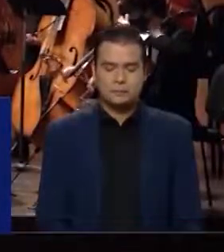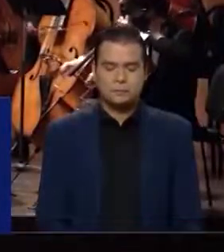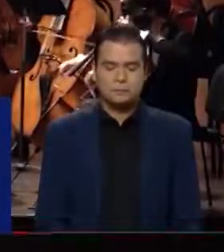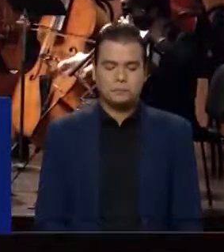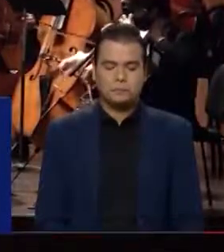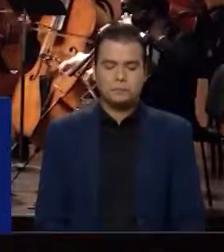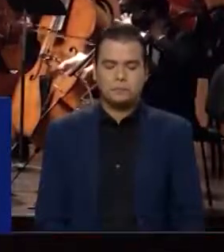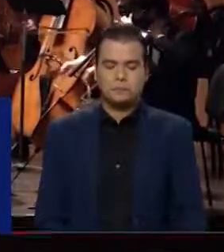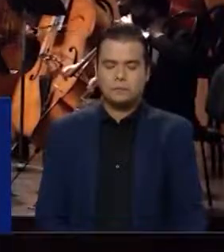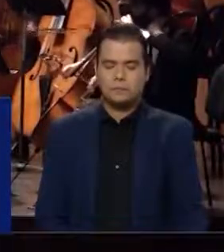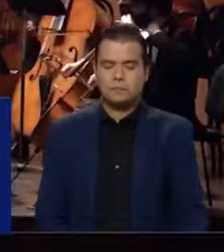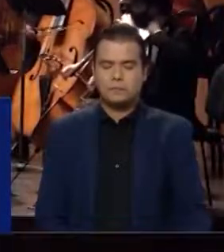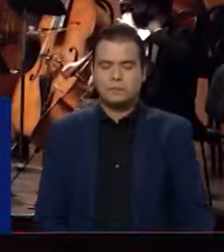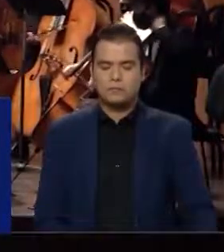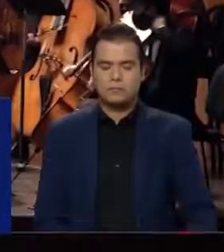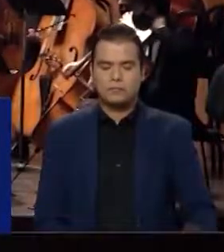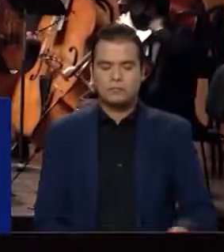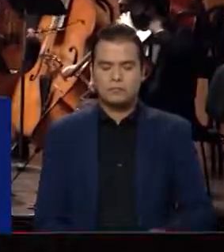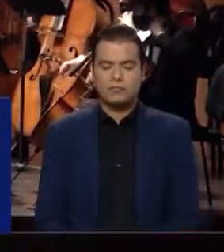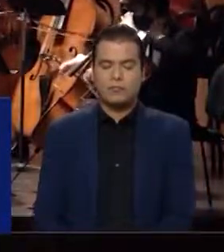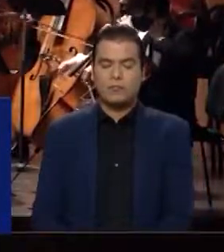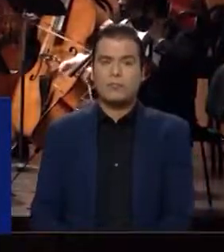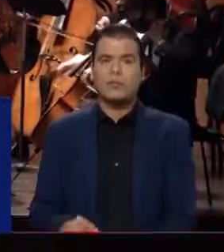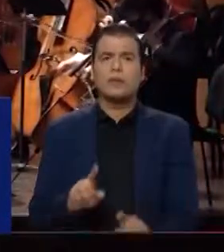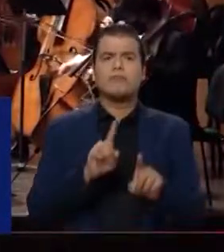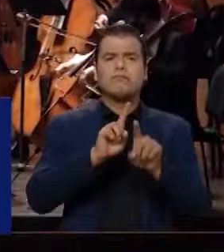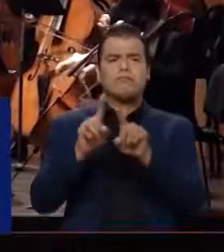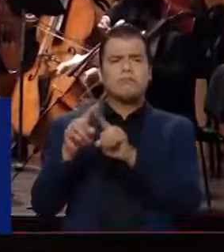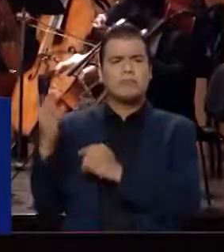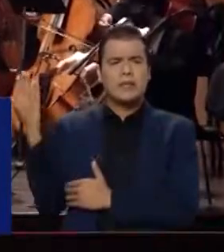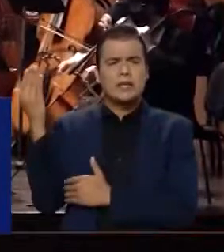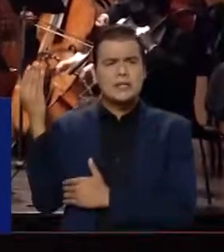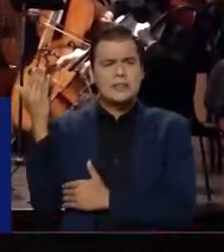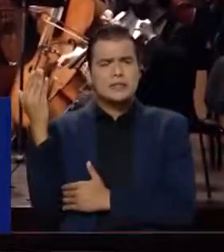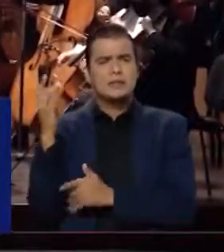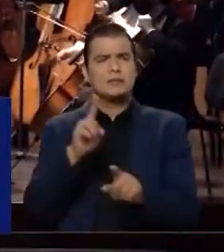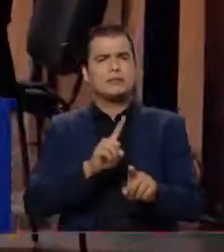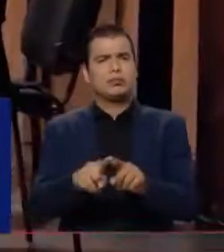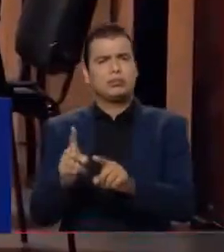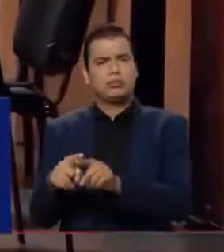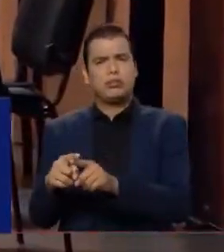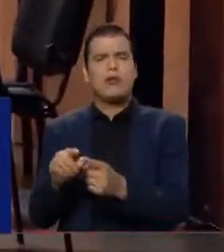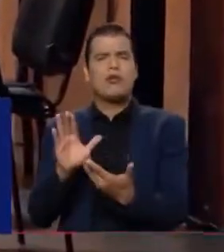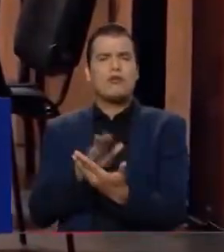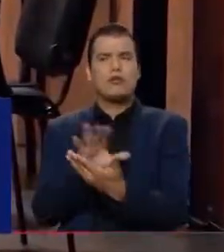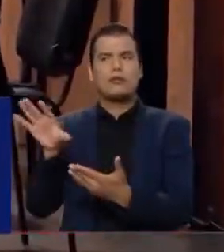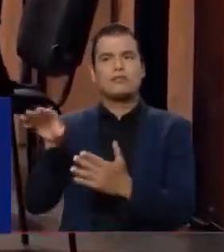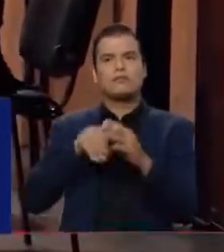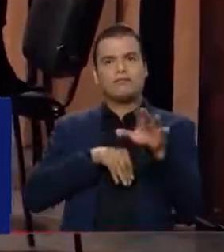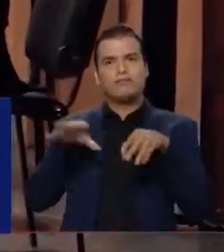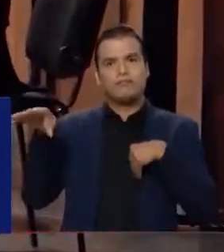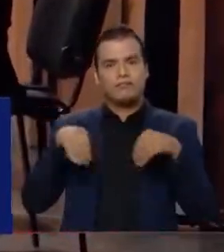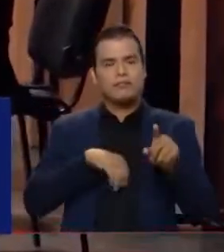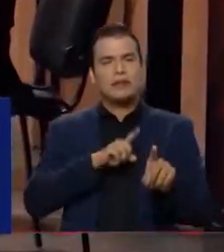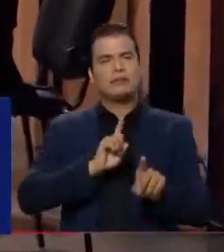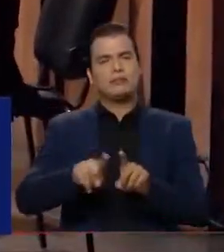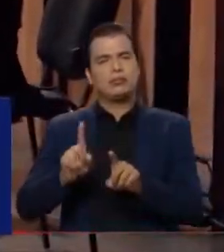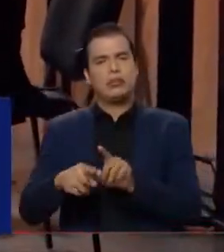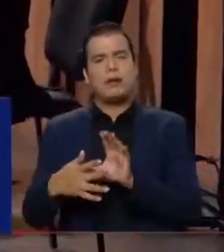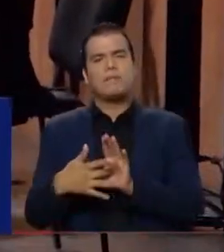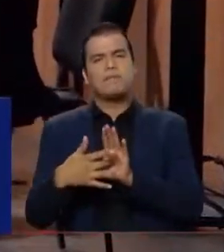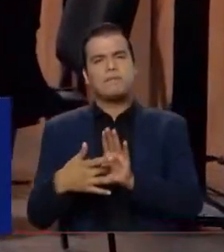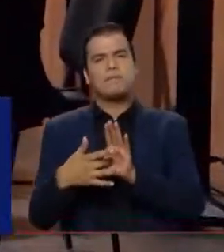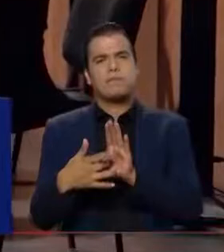Grandes obras del cine italiano como Romeo y Julieta, El bueno, el malo y el feo, El padrino y Érase una vez en